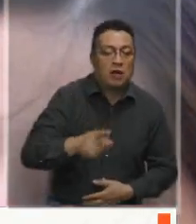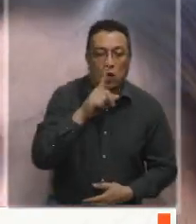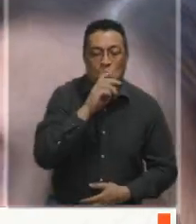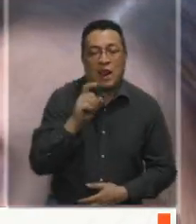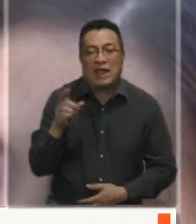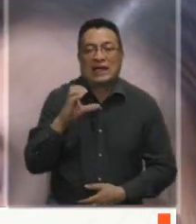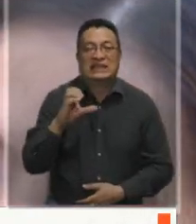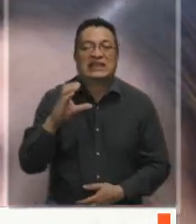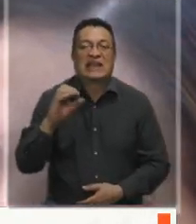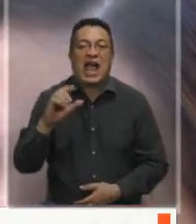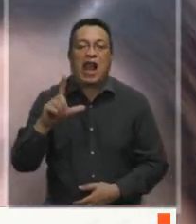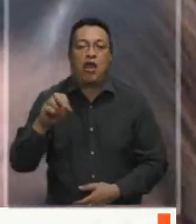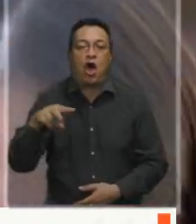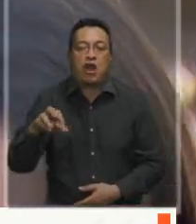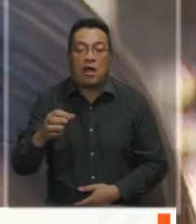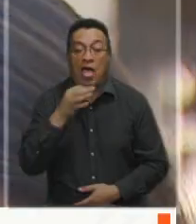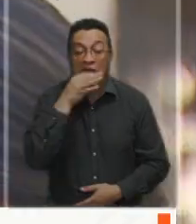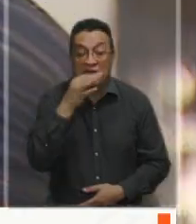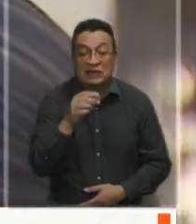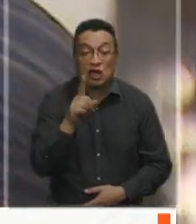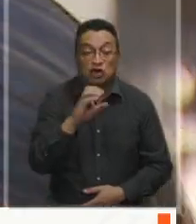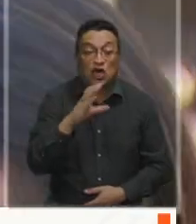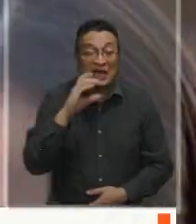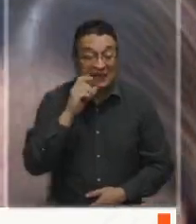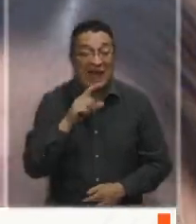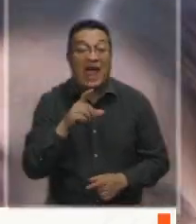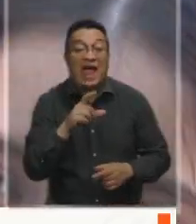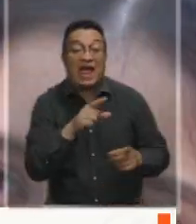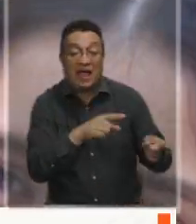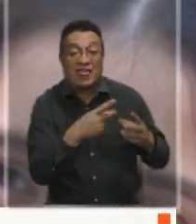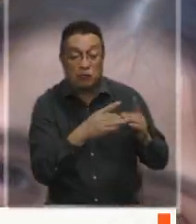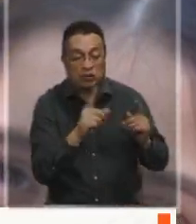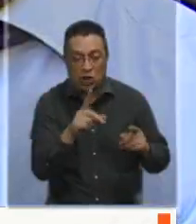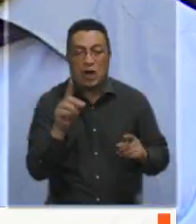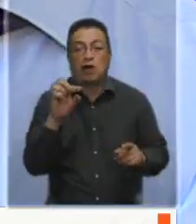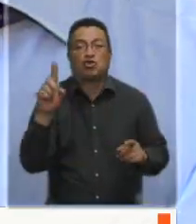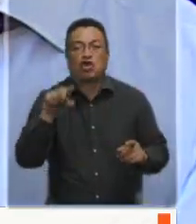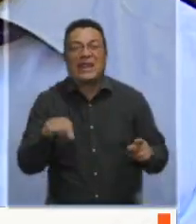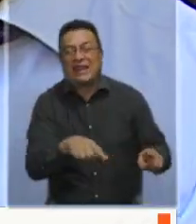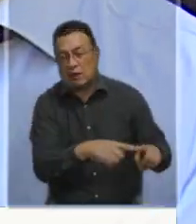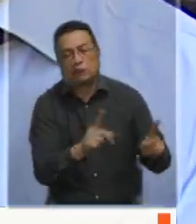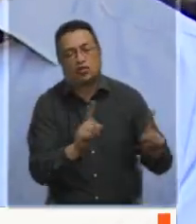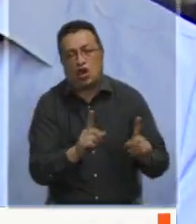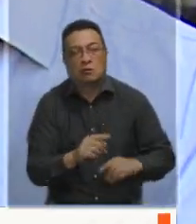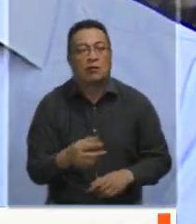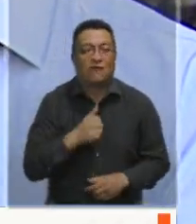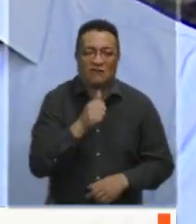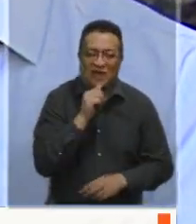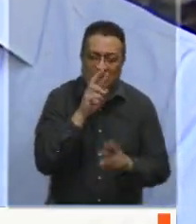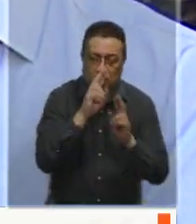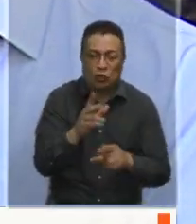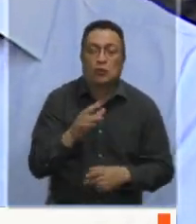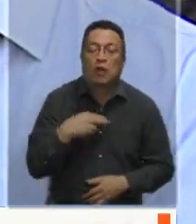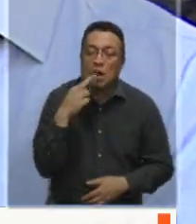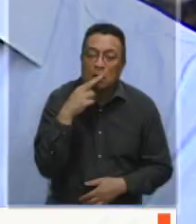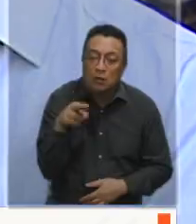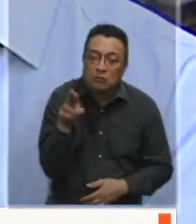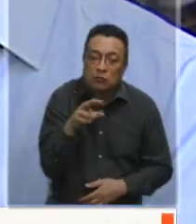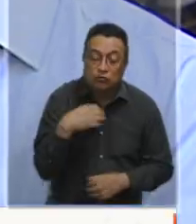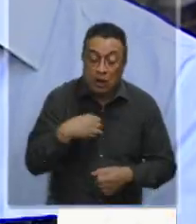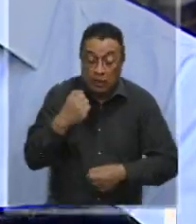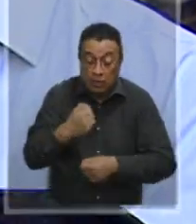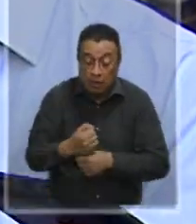Escalona, señalando que el socialismo democrático es el Partido Socialista. Creo que es una falta de respeto. Mire, le vuelvo a repetir, mis funciones son